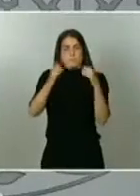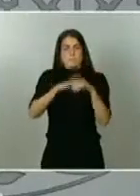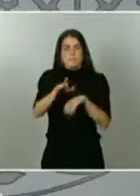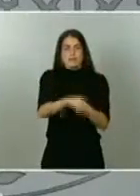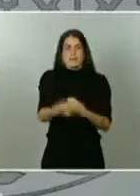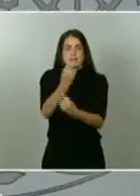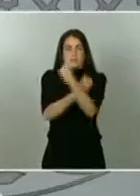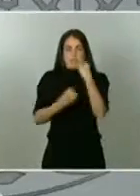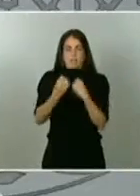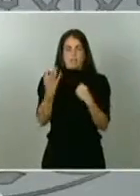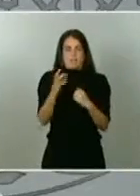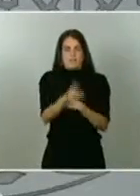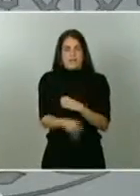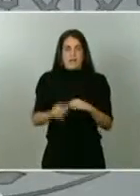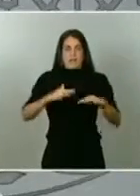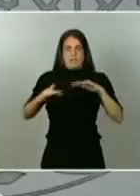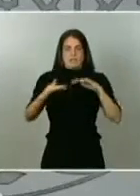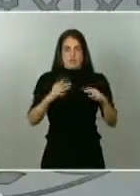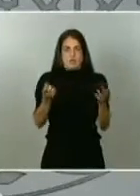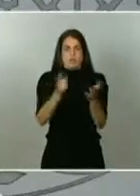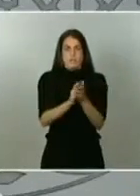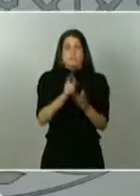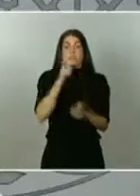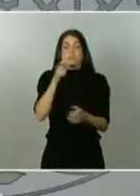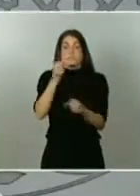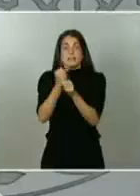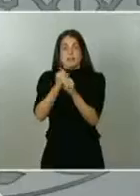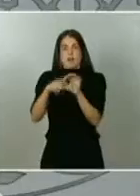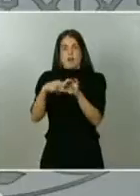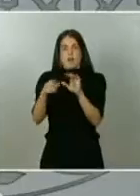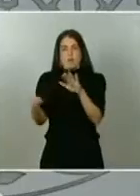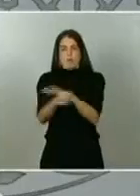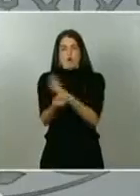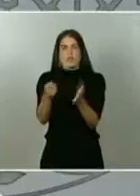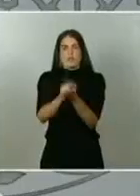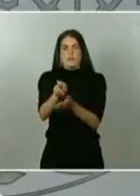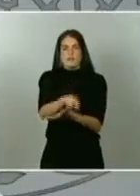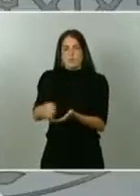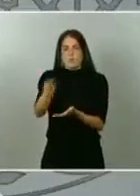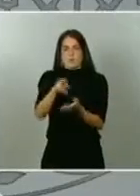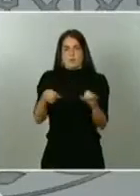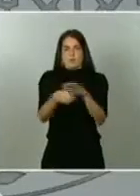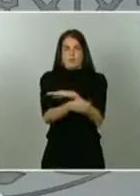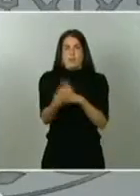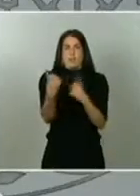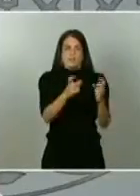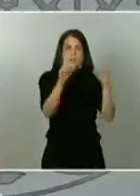por tanto en la recuperación de esos empleos para que se incorporen a sus sectores empresariales.